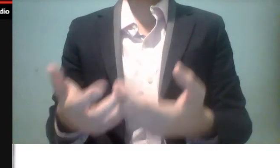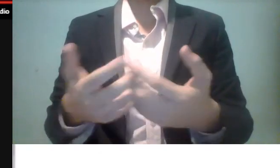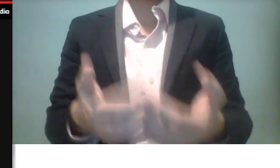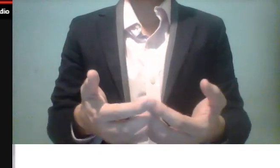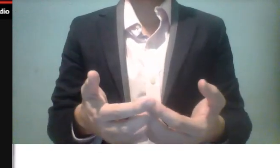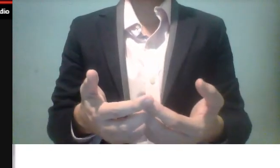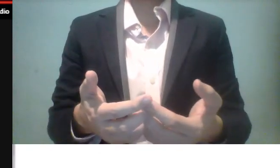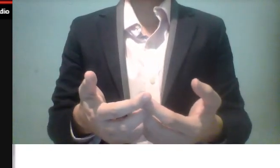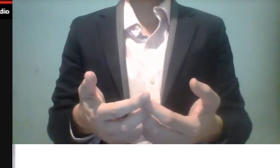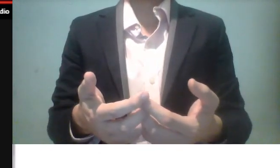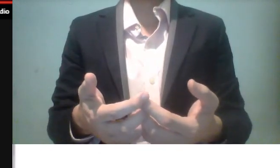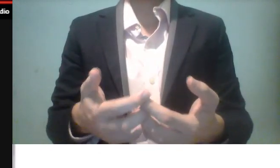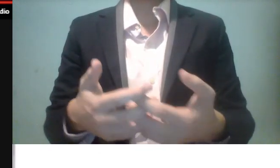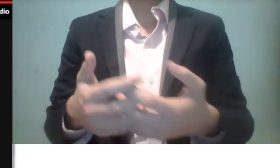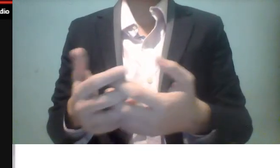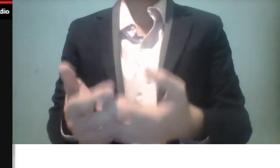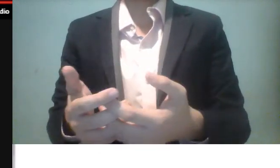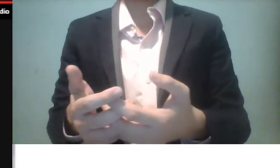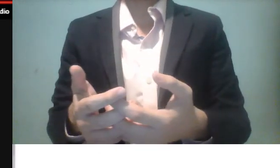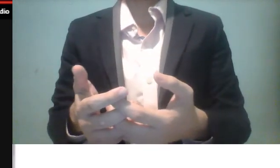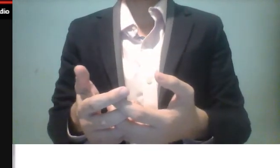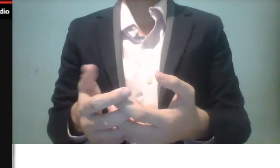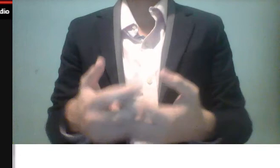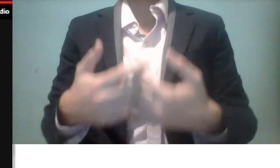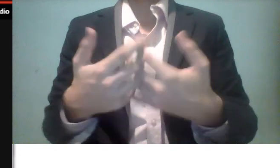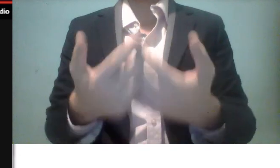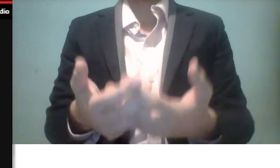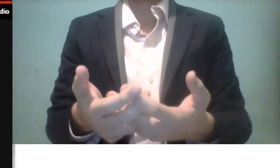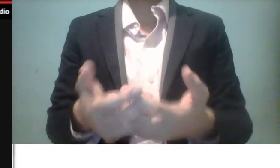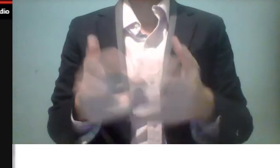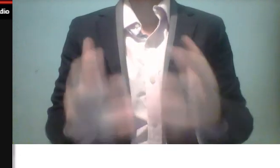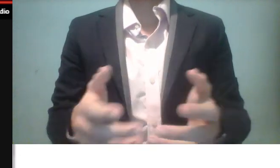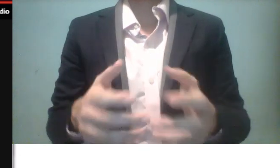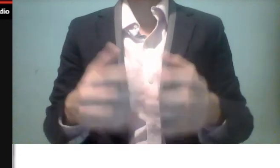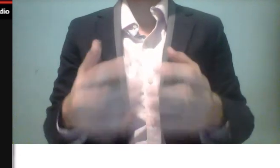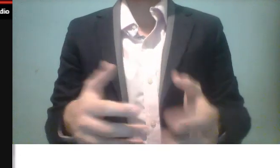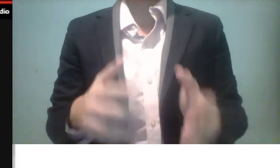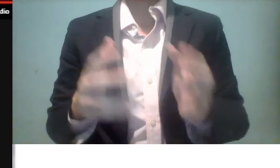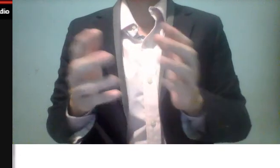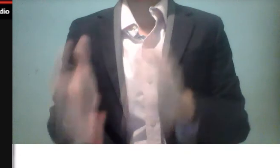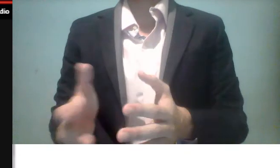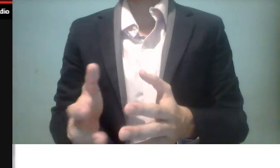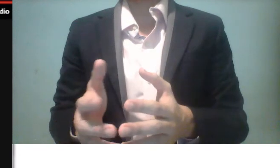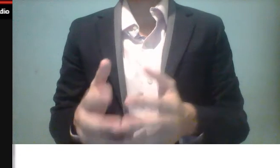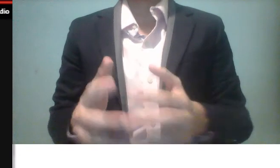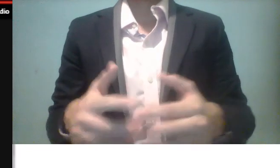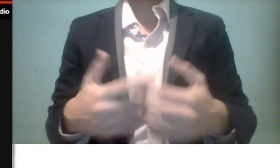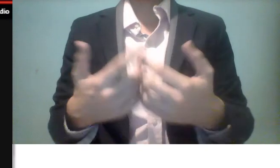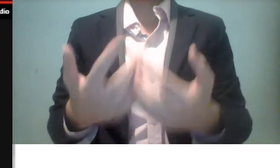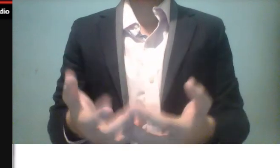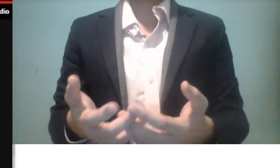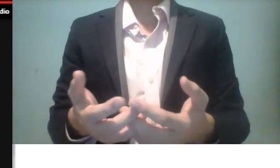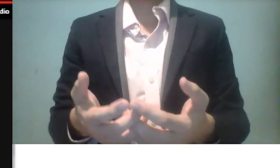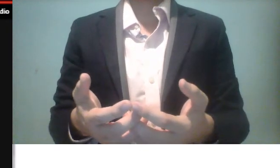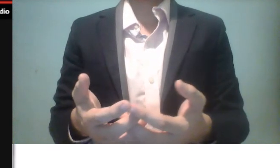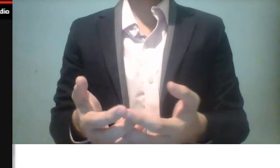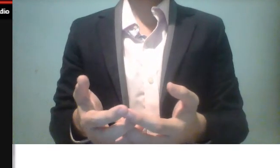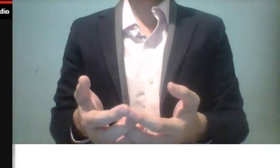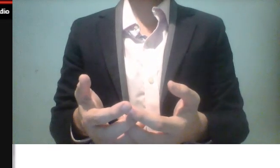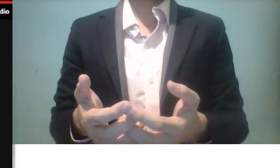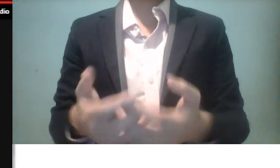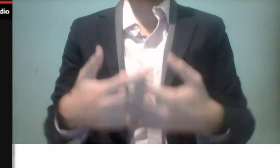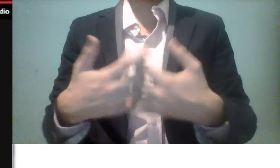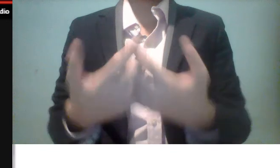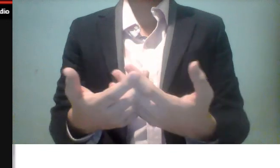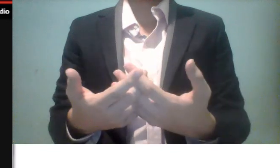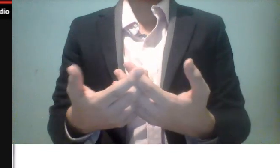caso lo que estamos viendo es que estas personas no se están intentando defender por el hecho de que saben que cometieron estas actividades y lo único que les queda en estos